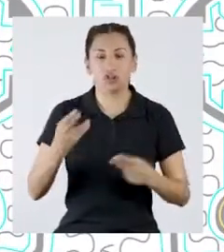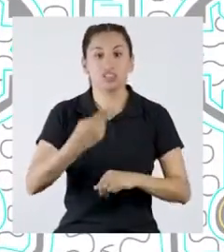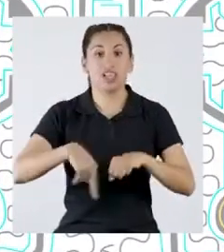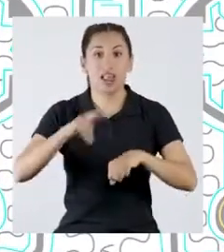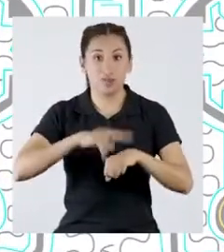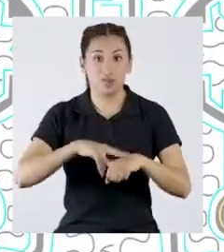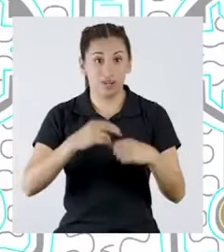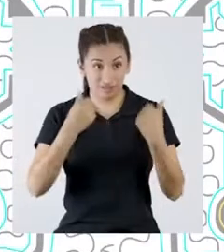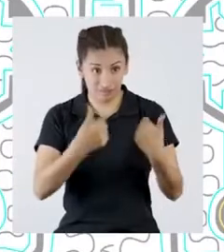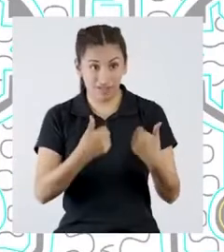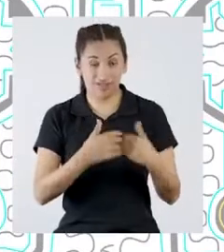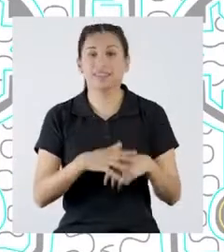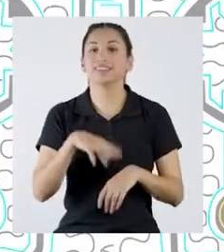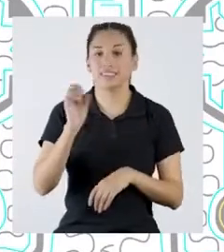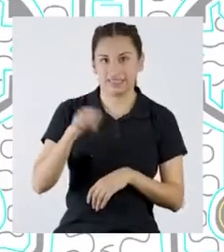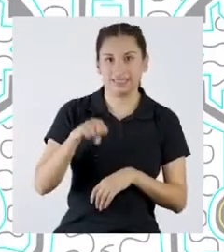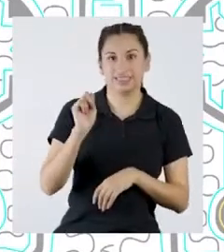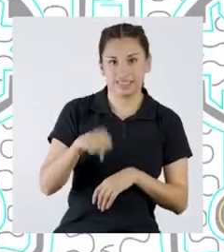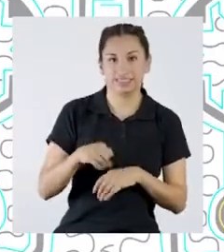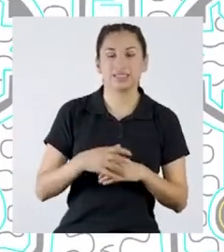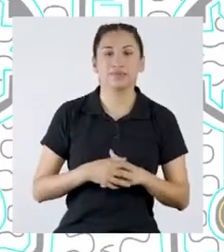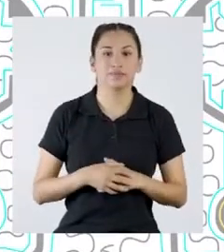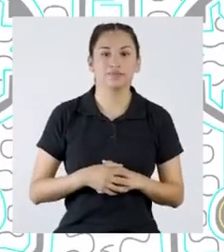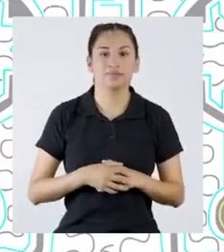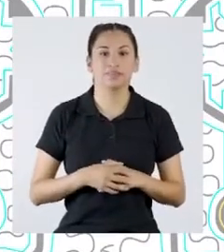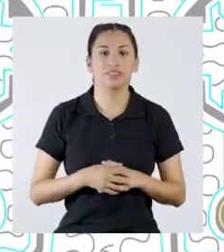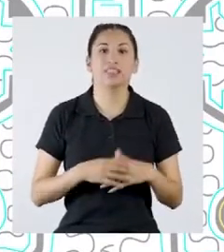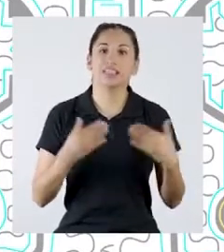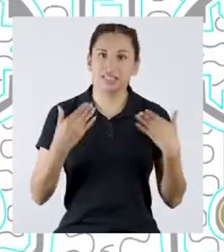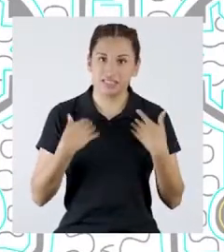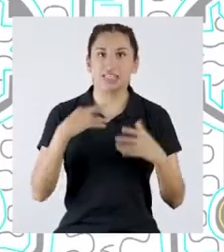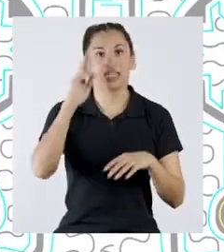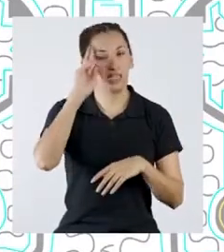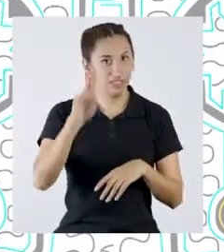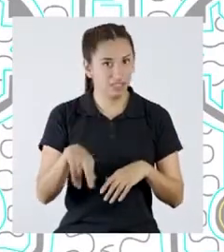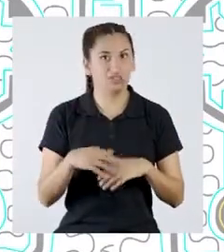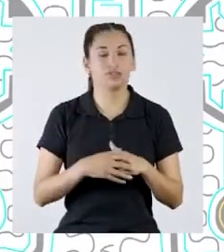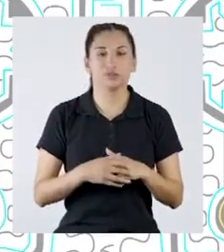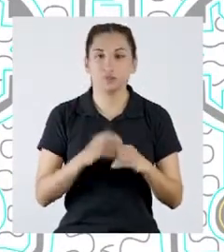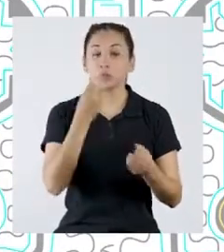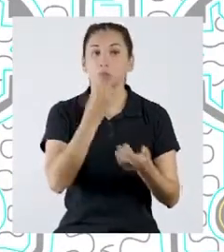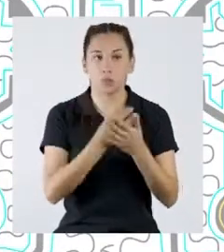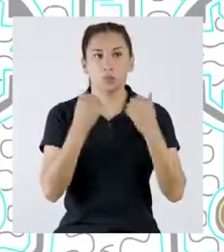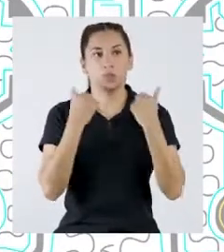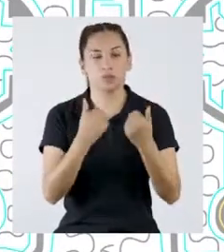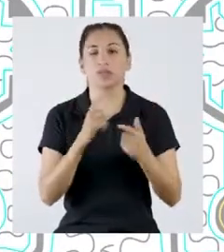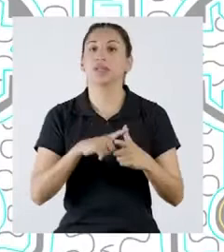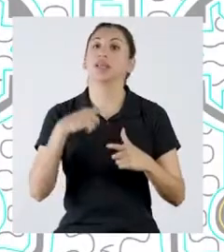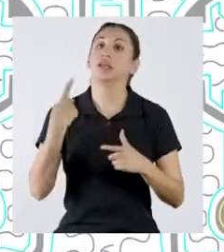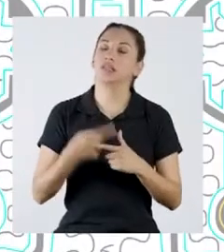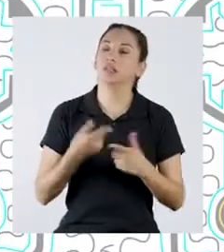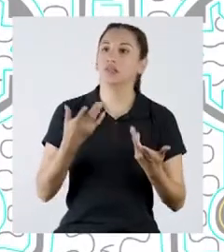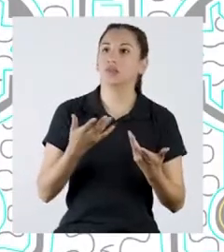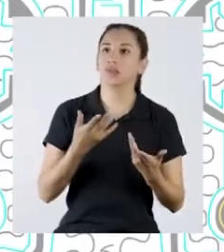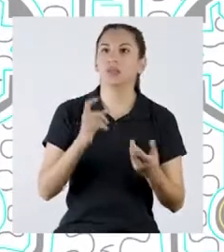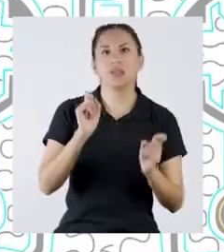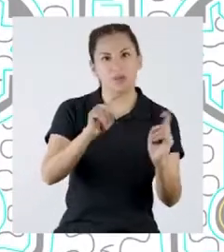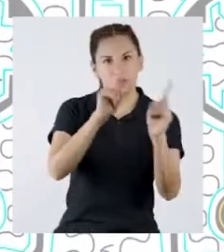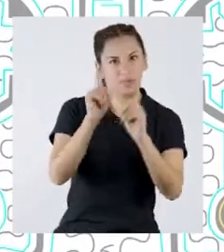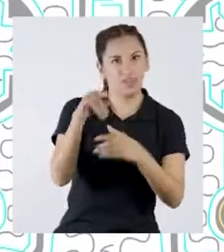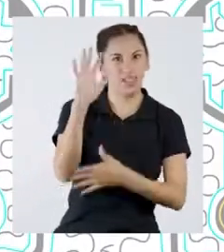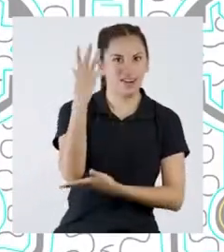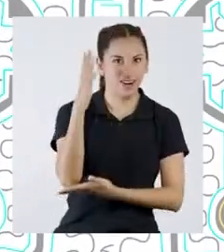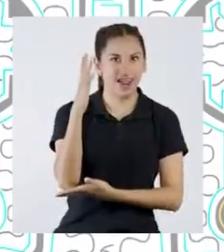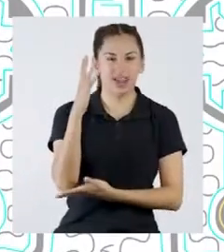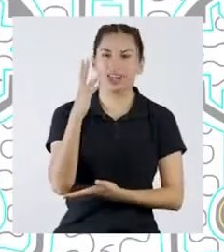naturales. ¿Les parece bien? Sí, tiene sentido. Muy bien, entonces le